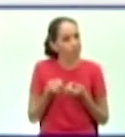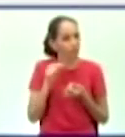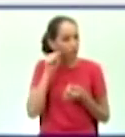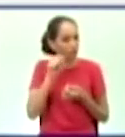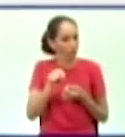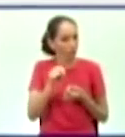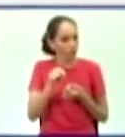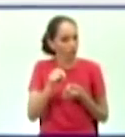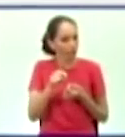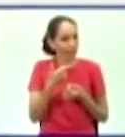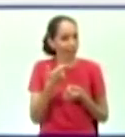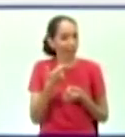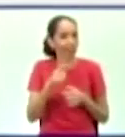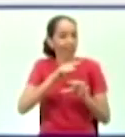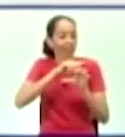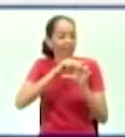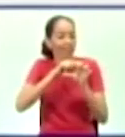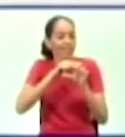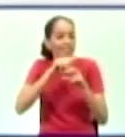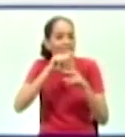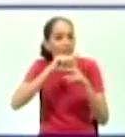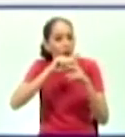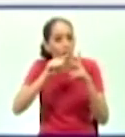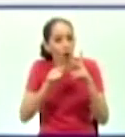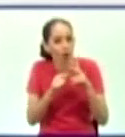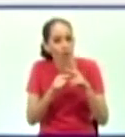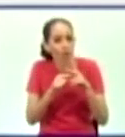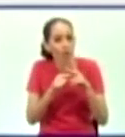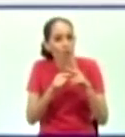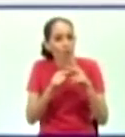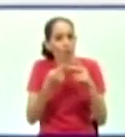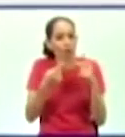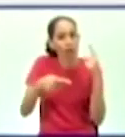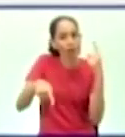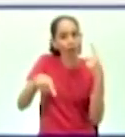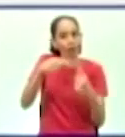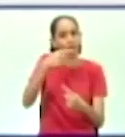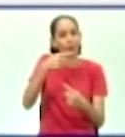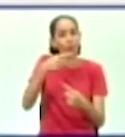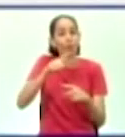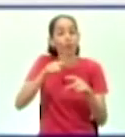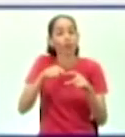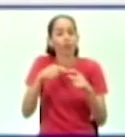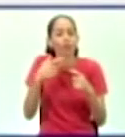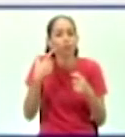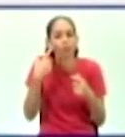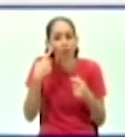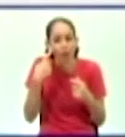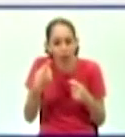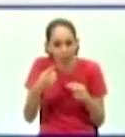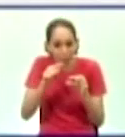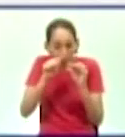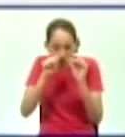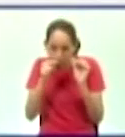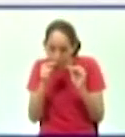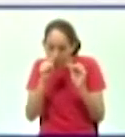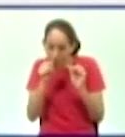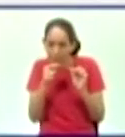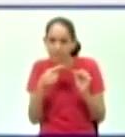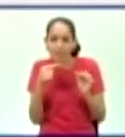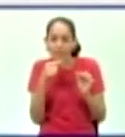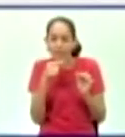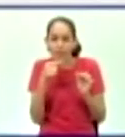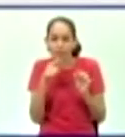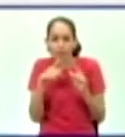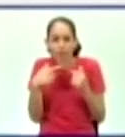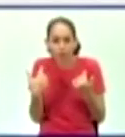caso, esos ángulos son opuestos por el vértice. Y ya tenemos los tres elementos para demostrar que